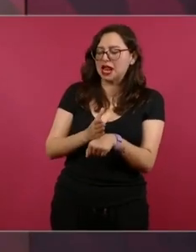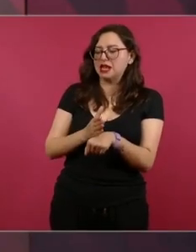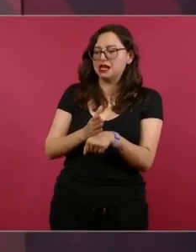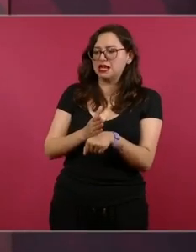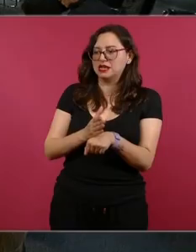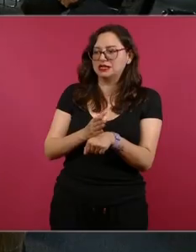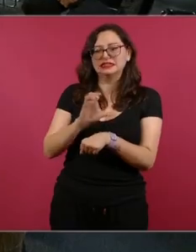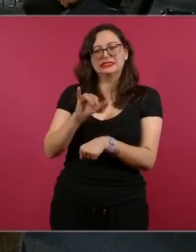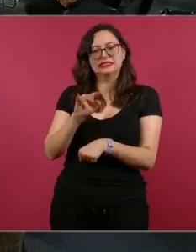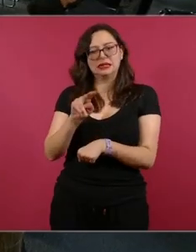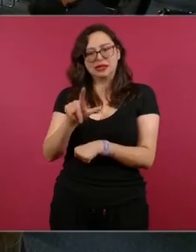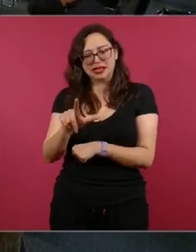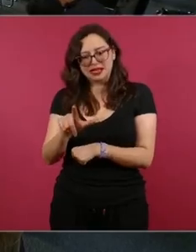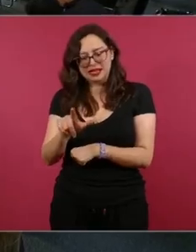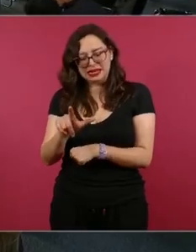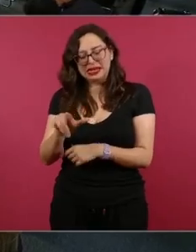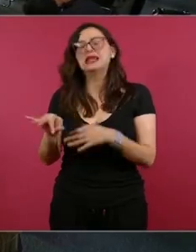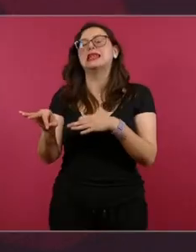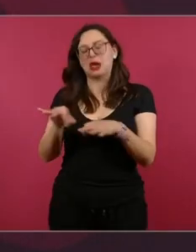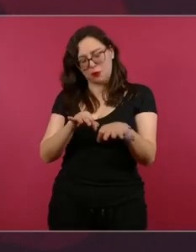Laboral,